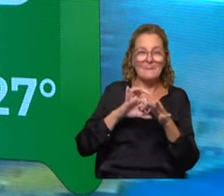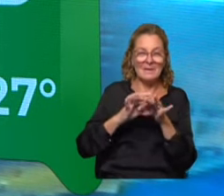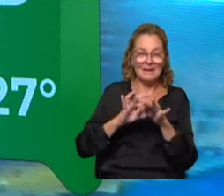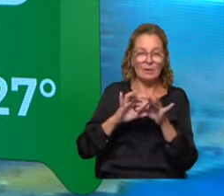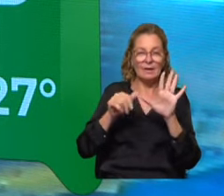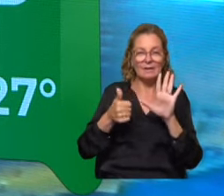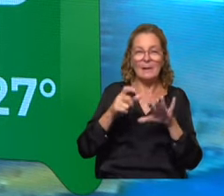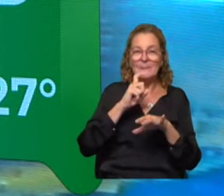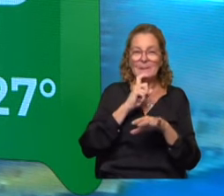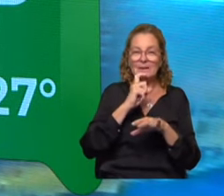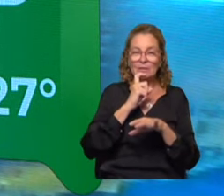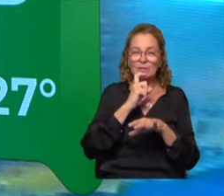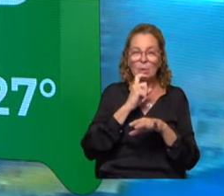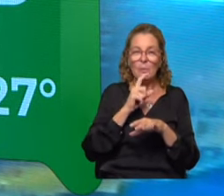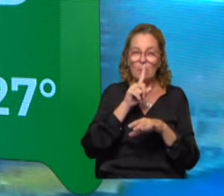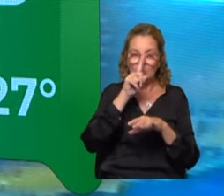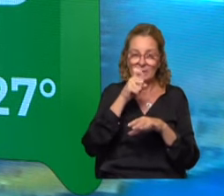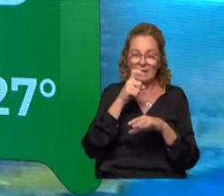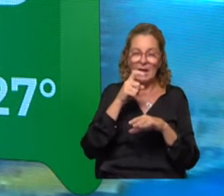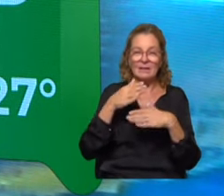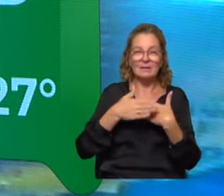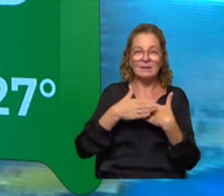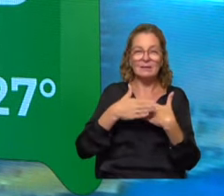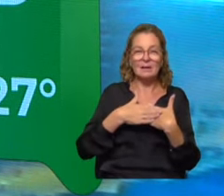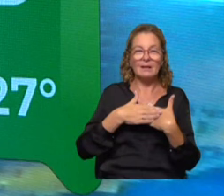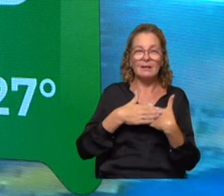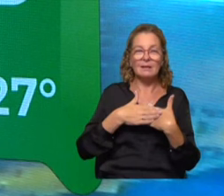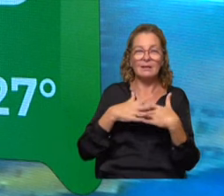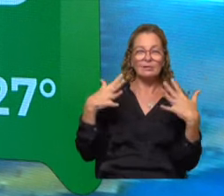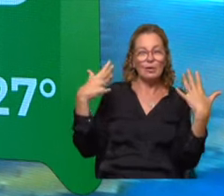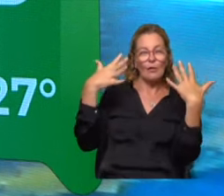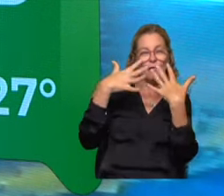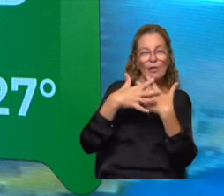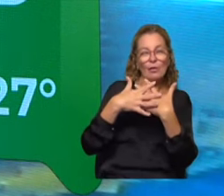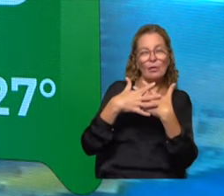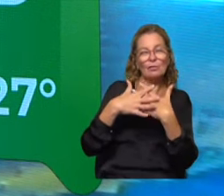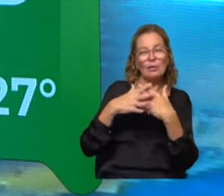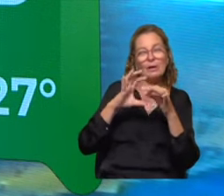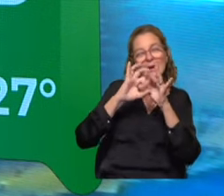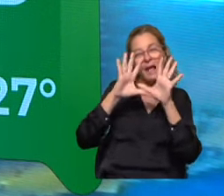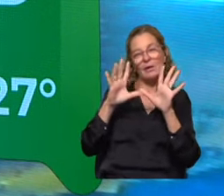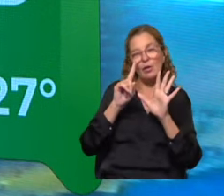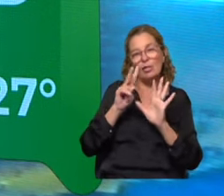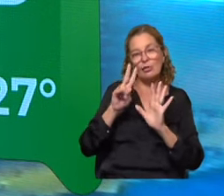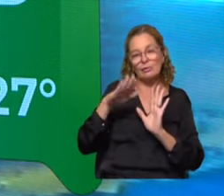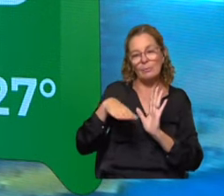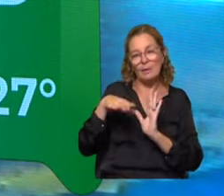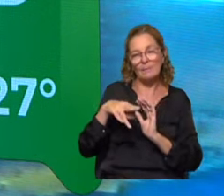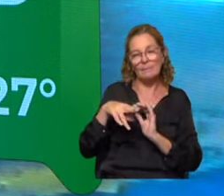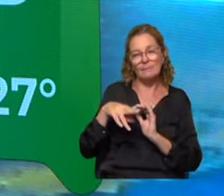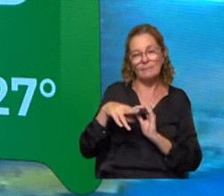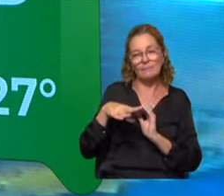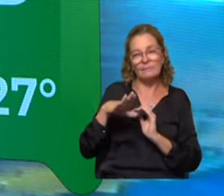6 de marzo. Ahí lo ven para Montevideo y área metropolitana. Algo nuboso el cielo, por momentos claro, mínima 12 grados, una